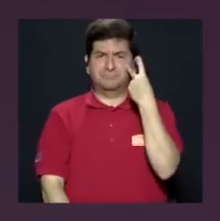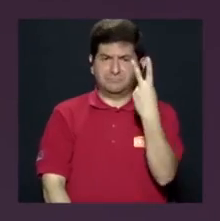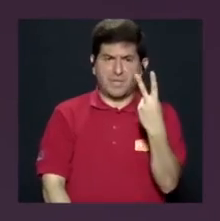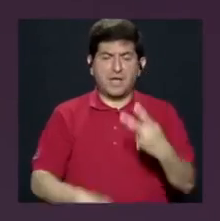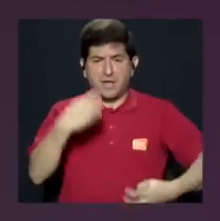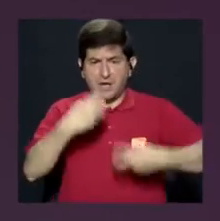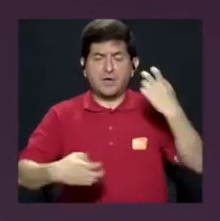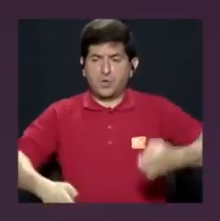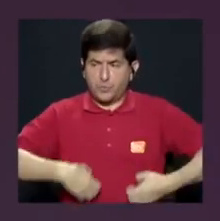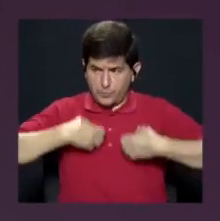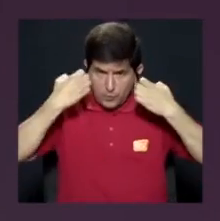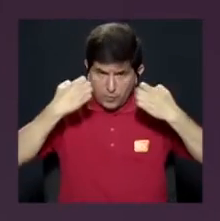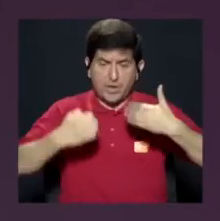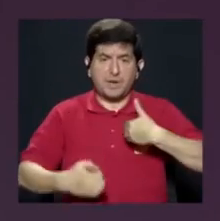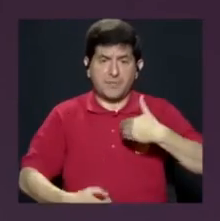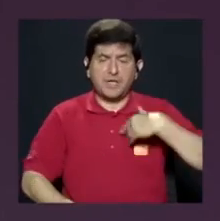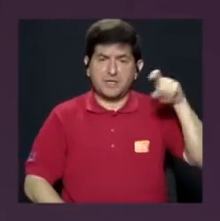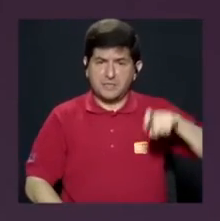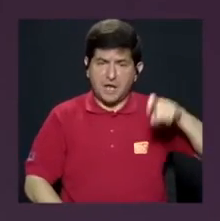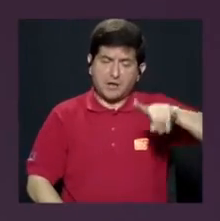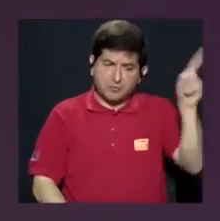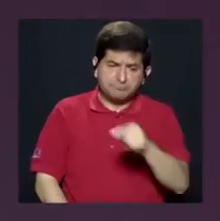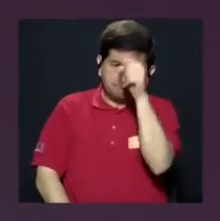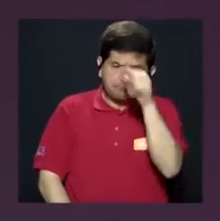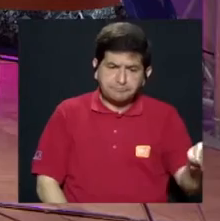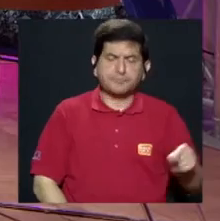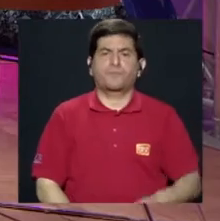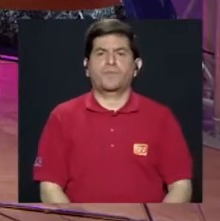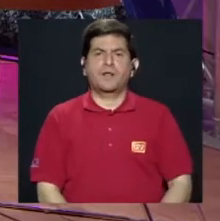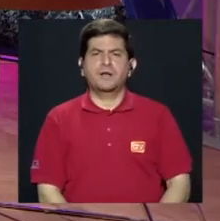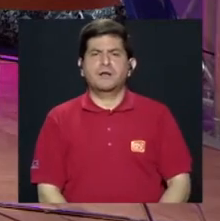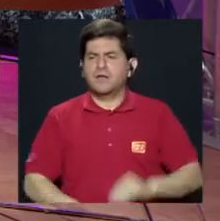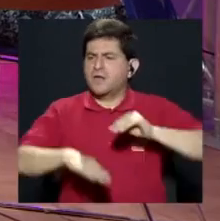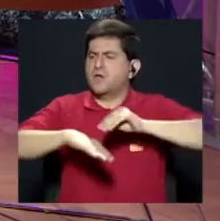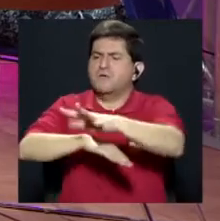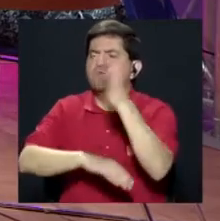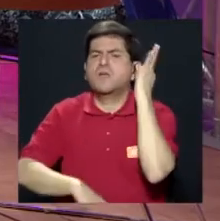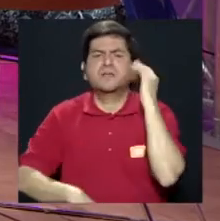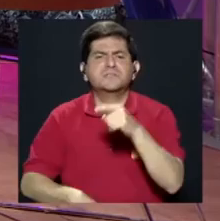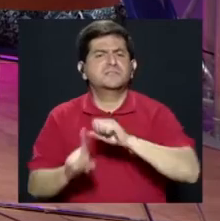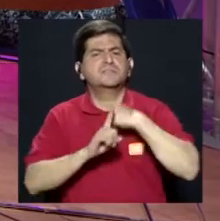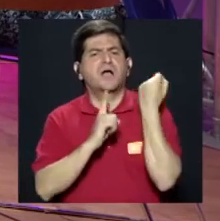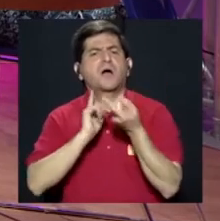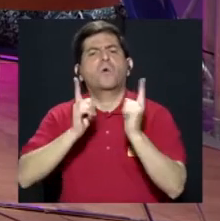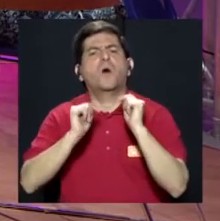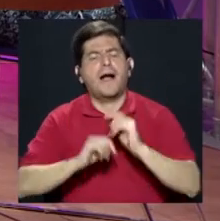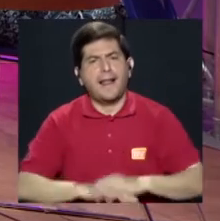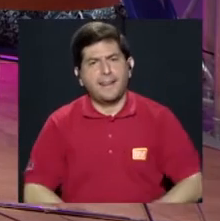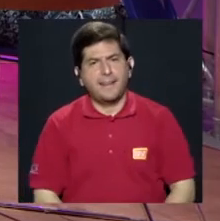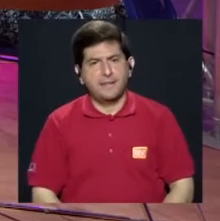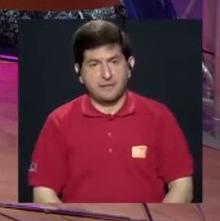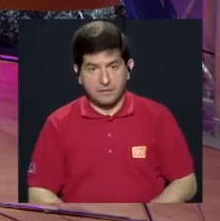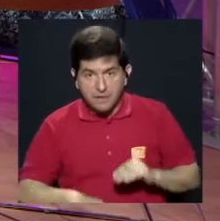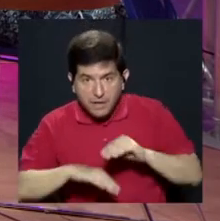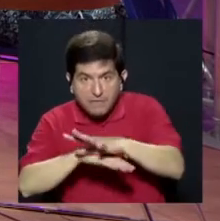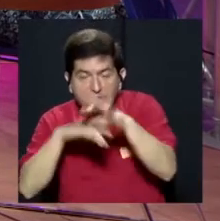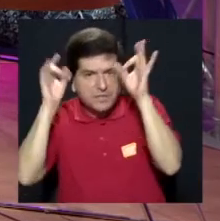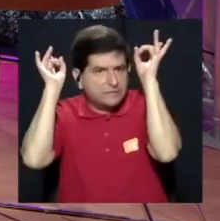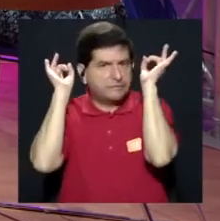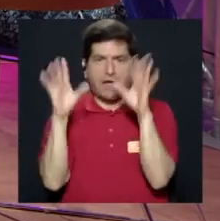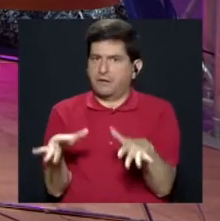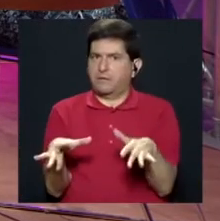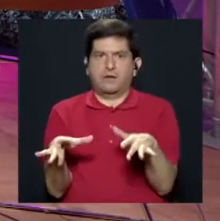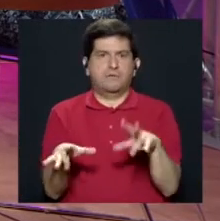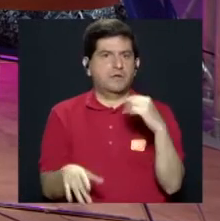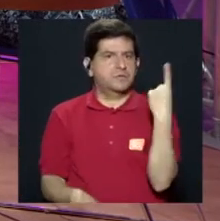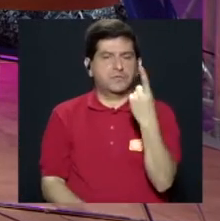de que este problema existe y que tiene que ser erradicado. ¿Qué consecuencias tiene para las mujeres estas situaciones? Consecuencias nefastas, y no